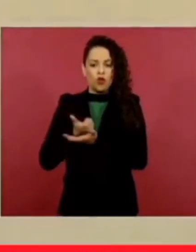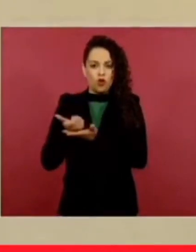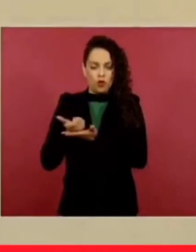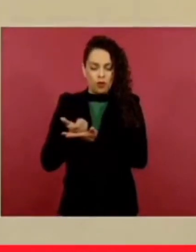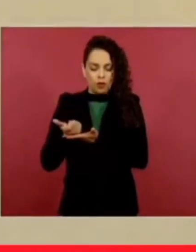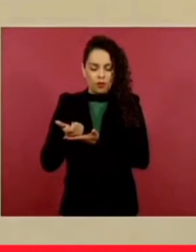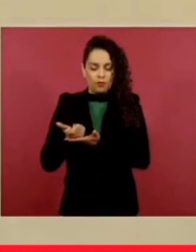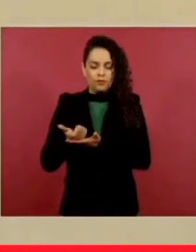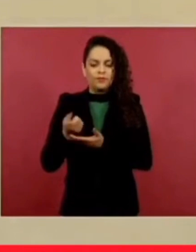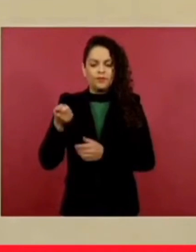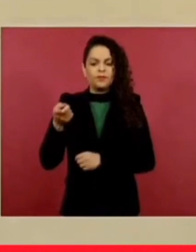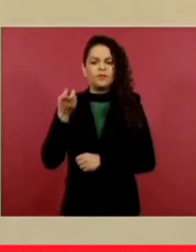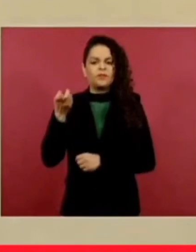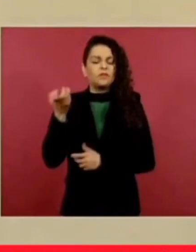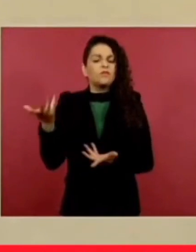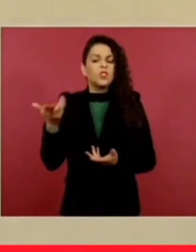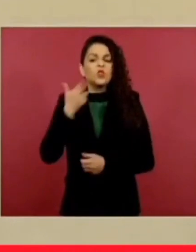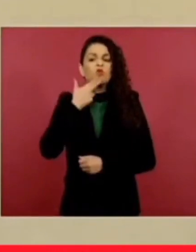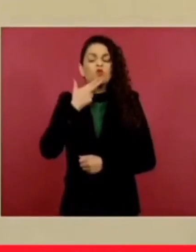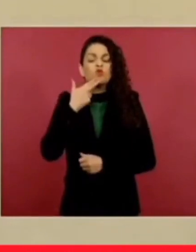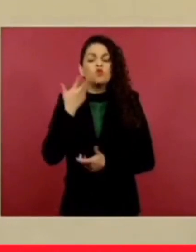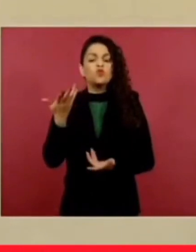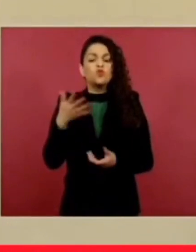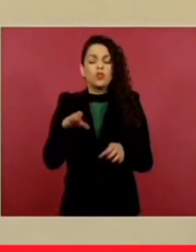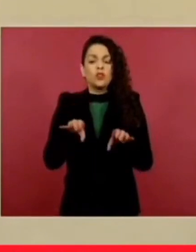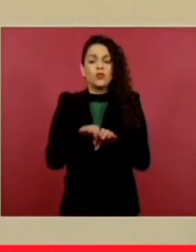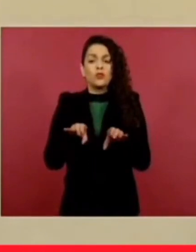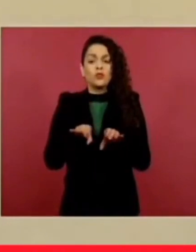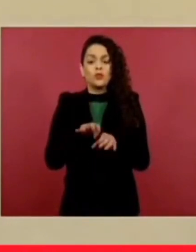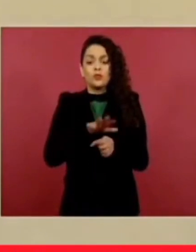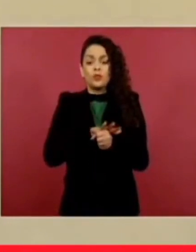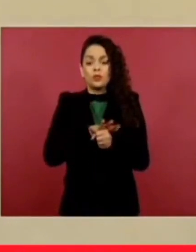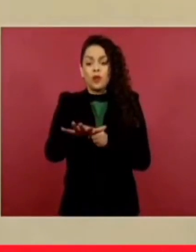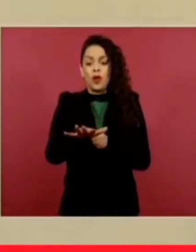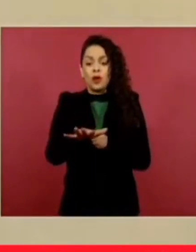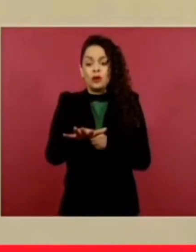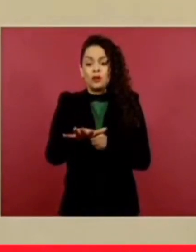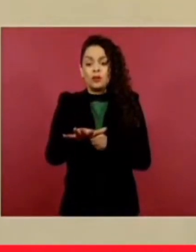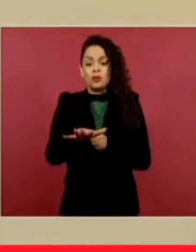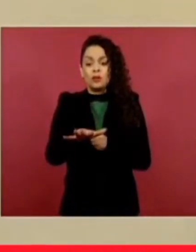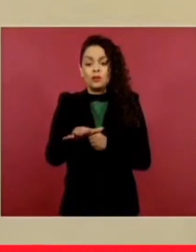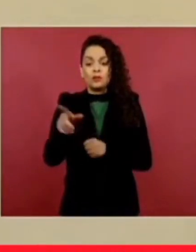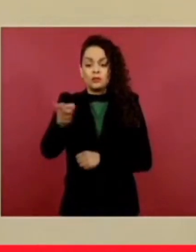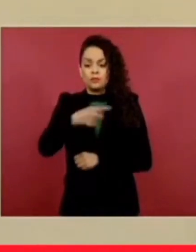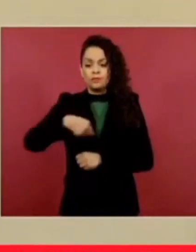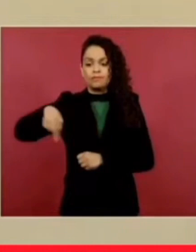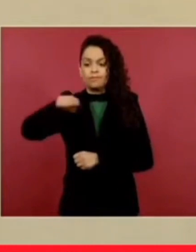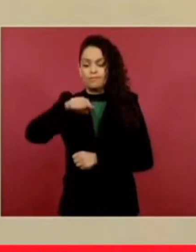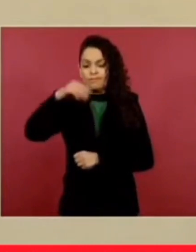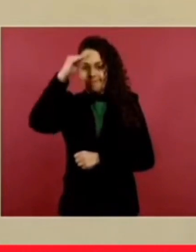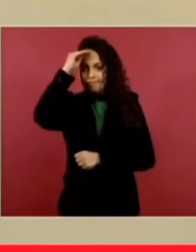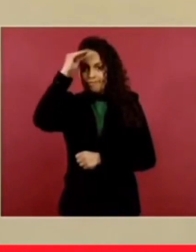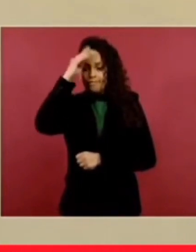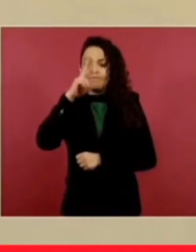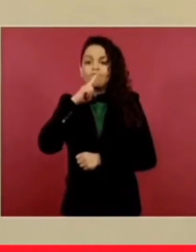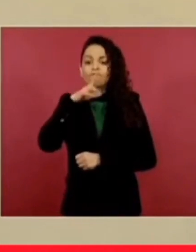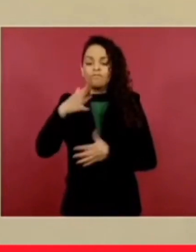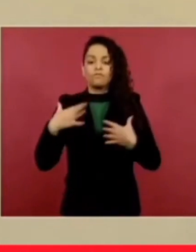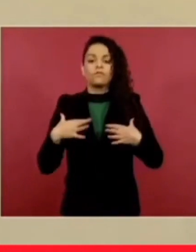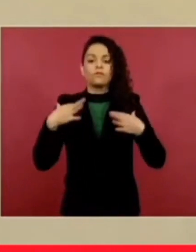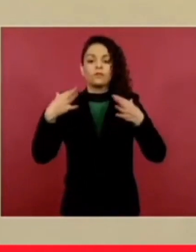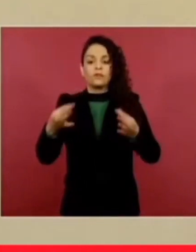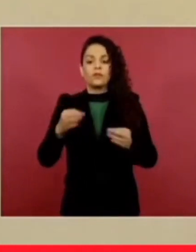qué se ocupaba estos 1,000 millones de pesos y este dinero? Forman un comité. La siguiente.